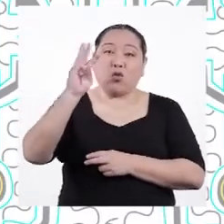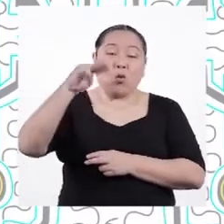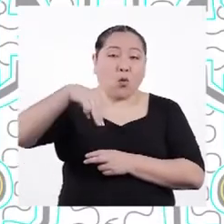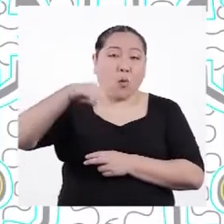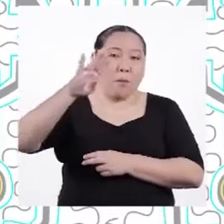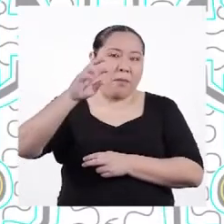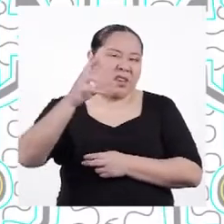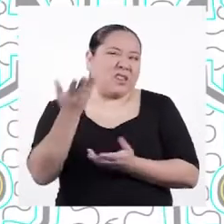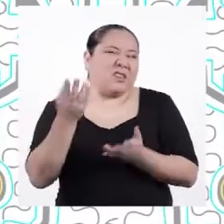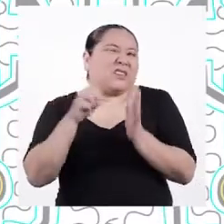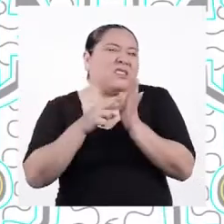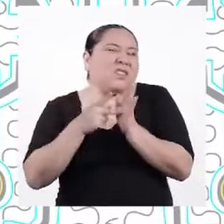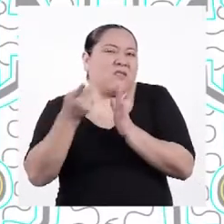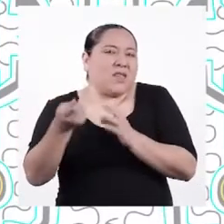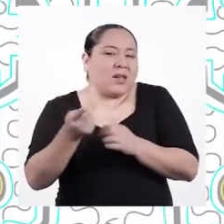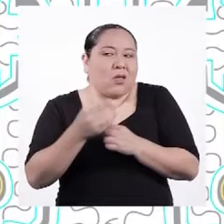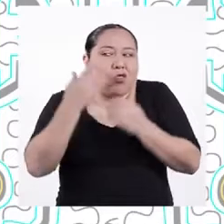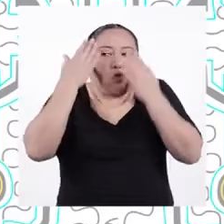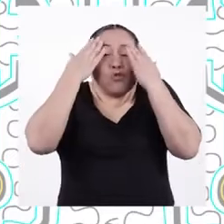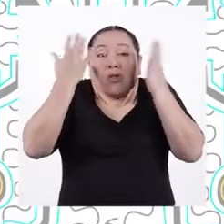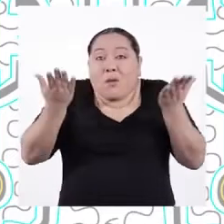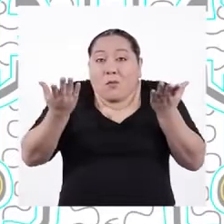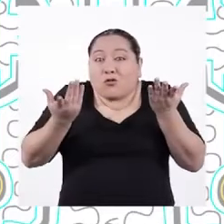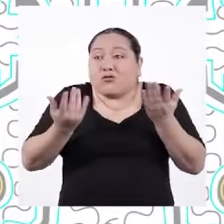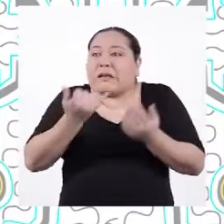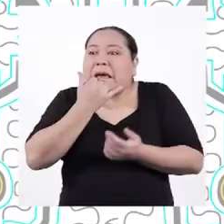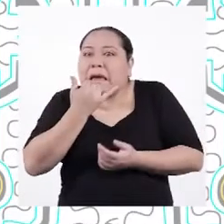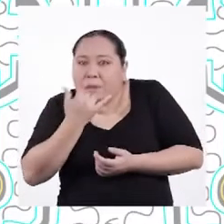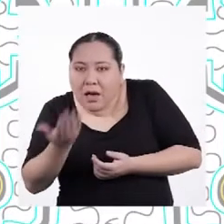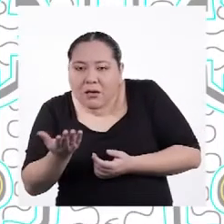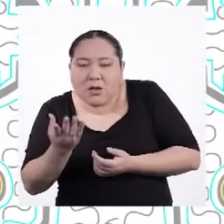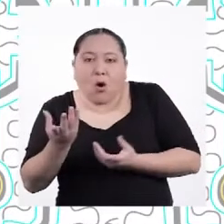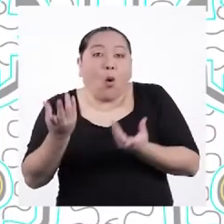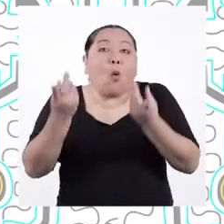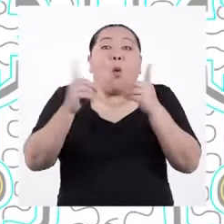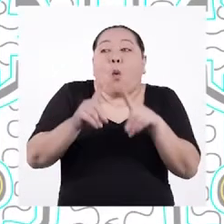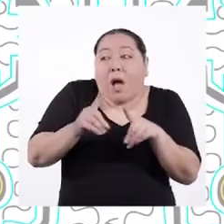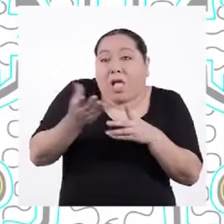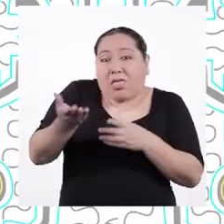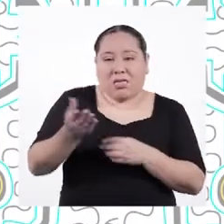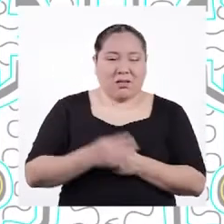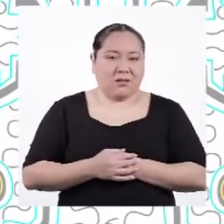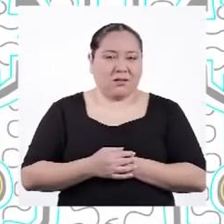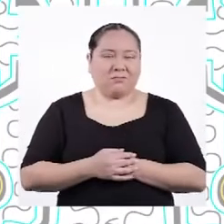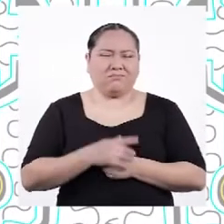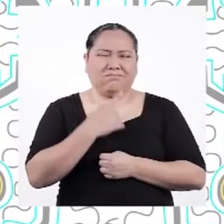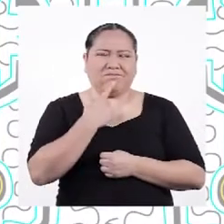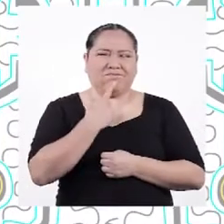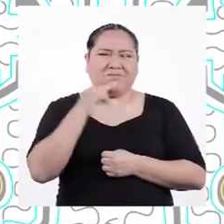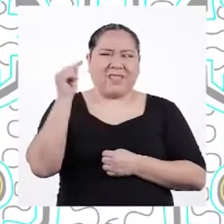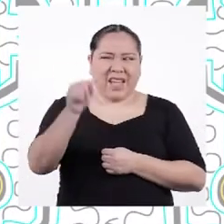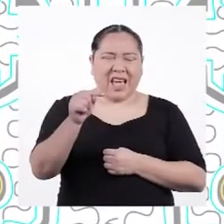qué ocurrirá o cuándo. Ahora que lo pienso, aprender a vivir con situaciones así nos permite estar siempre